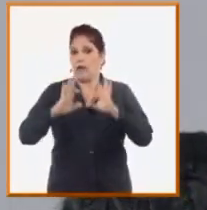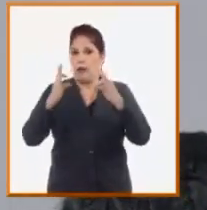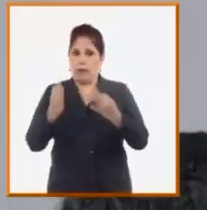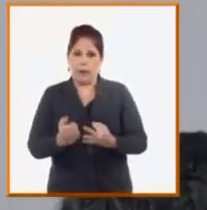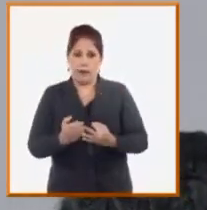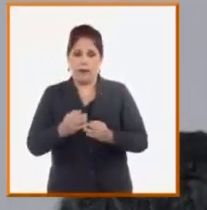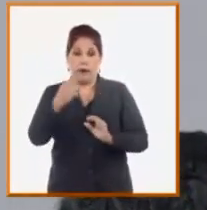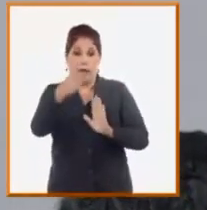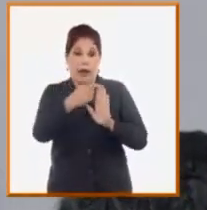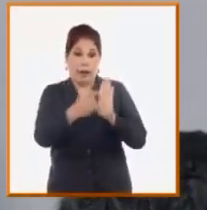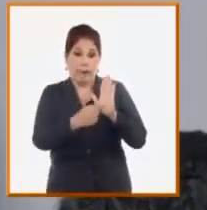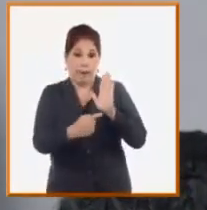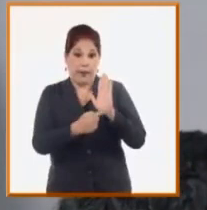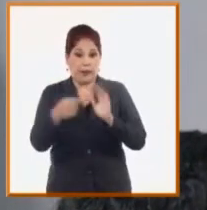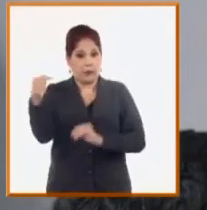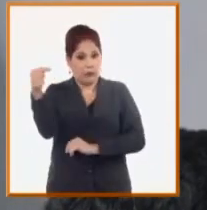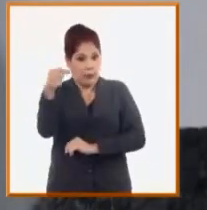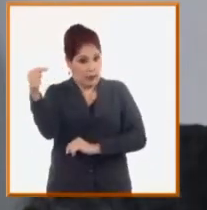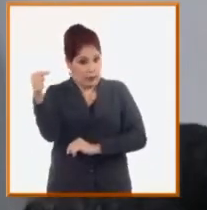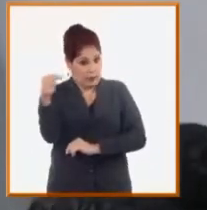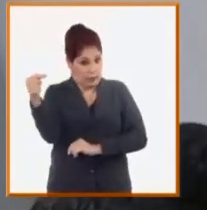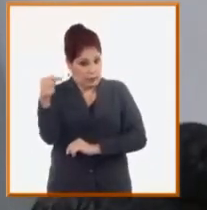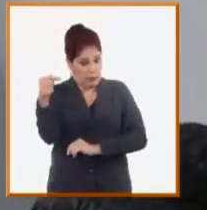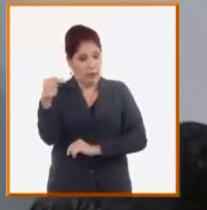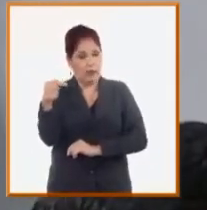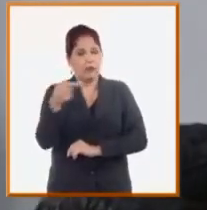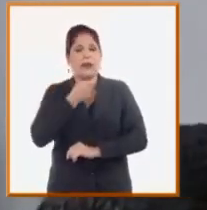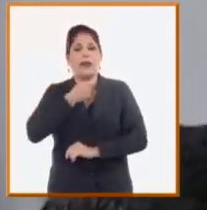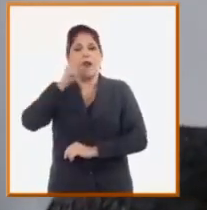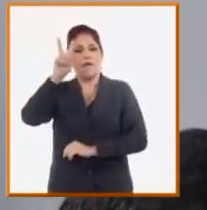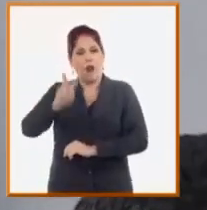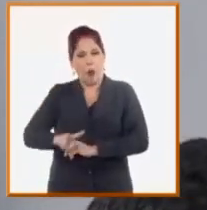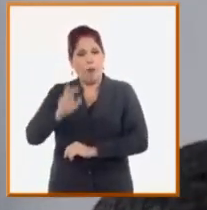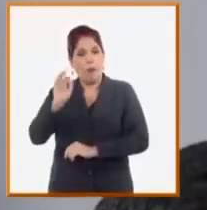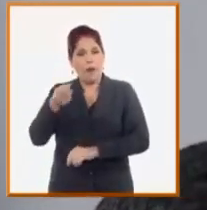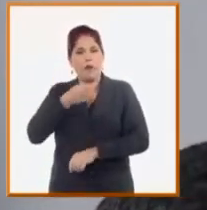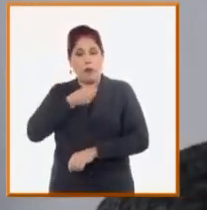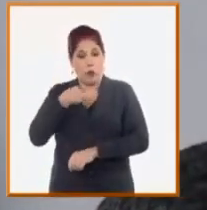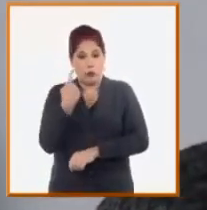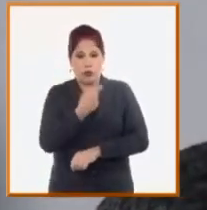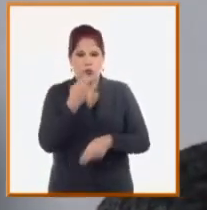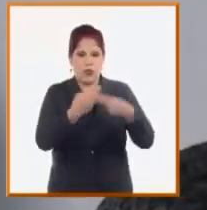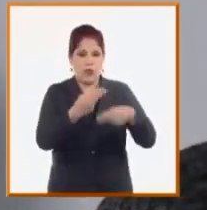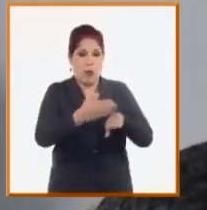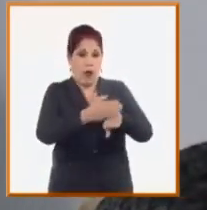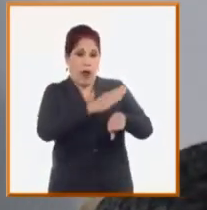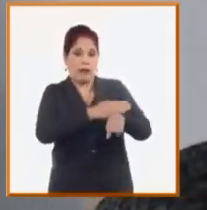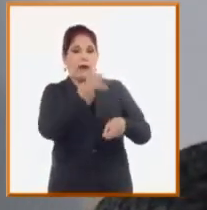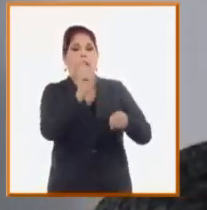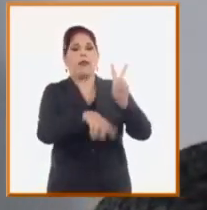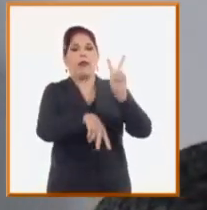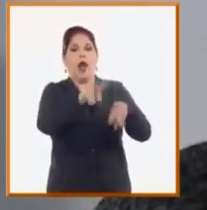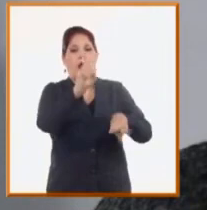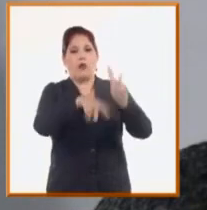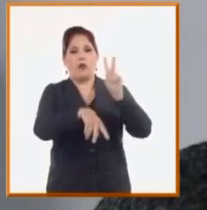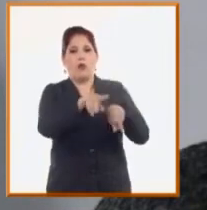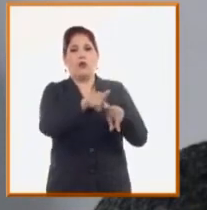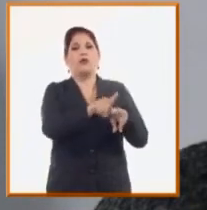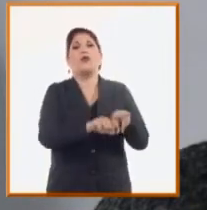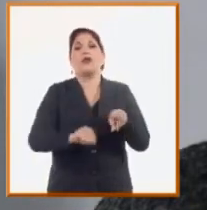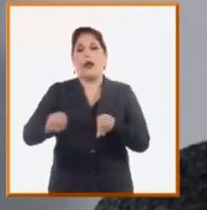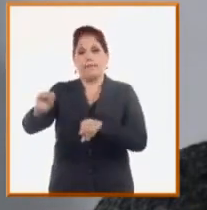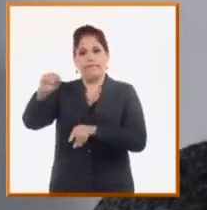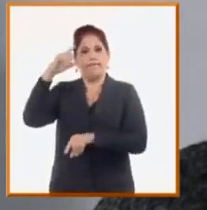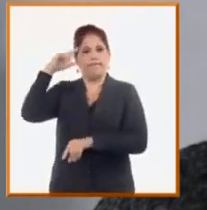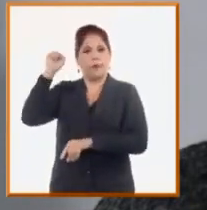los aspectos negativos que evaluamos en el diagnóstico y son en los temas en los que hemos trabajado esencialmente en las